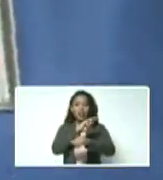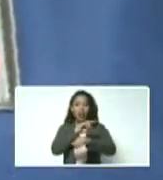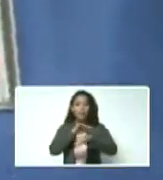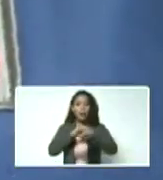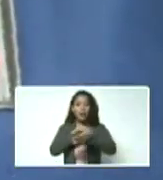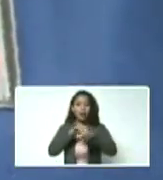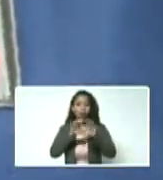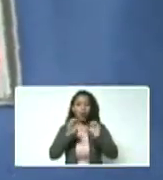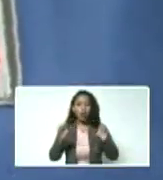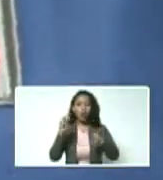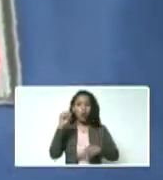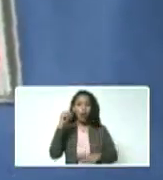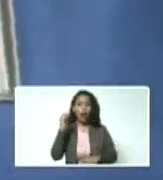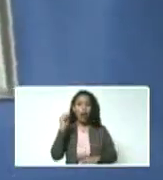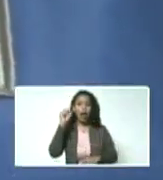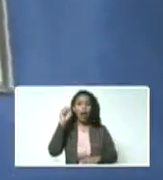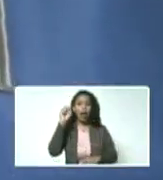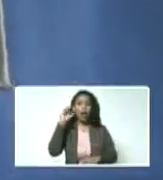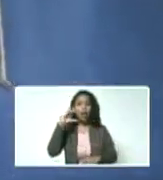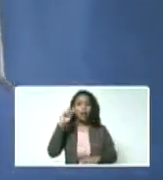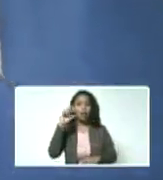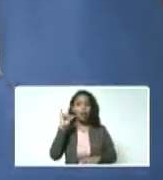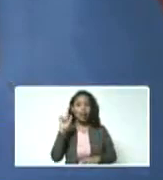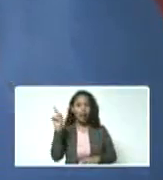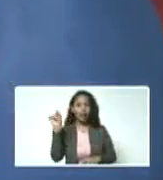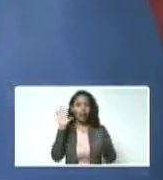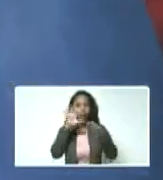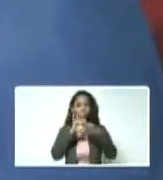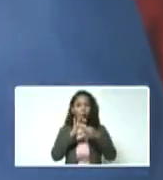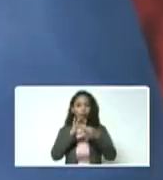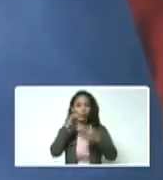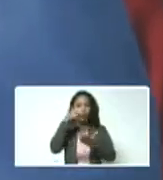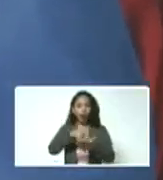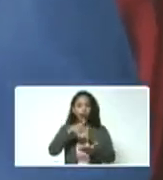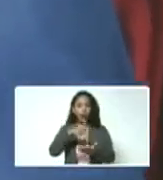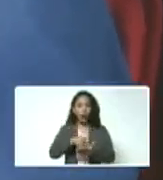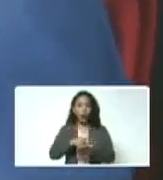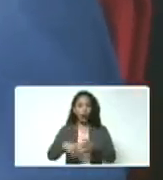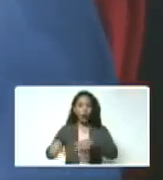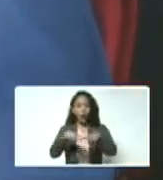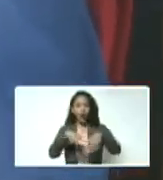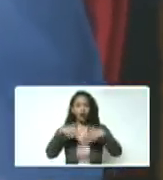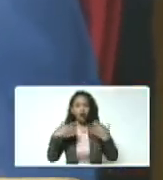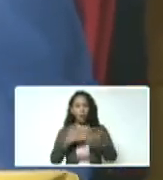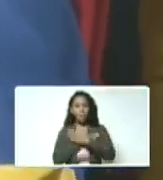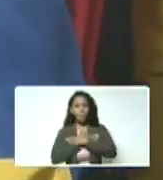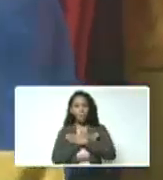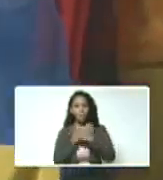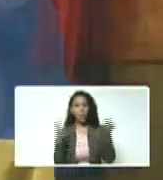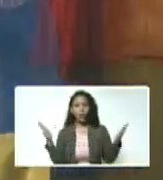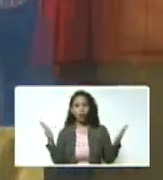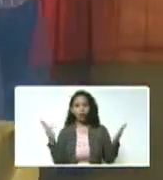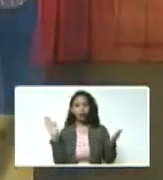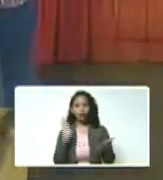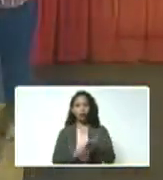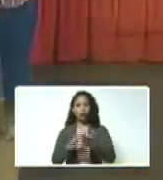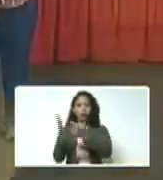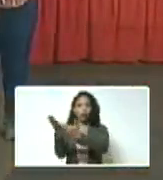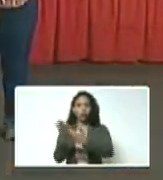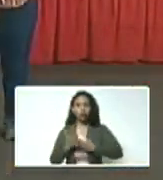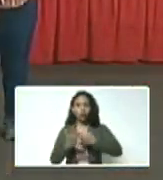Ortúñez, en la almacenadora Caracas, filial Carabobo, lugar que se dispuso para recibir